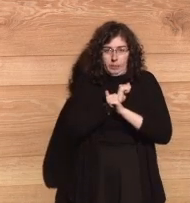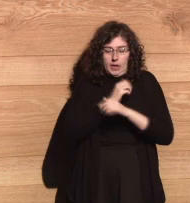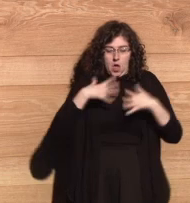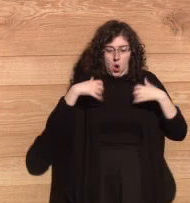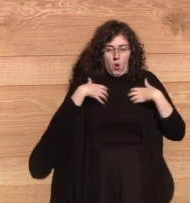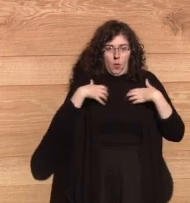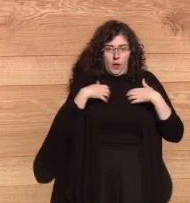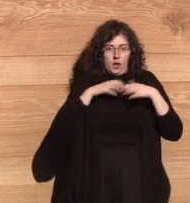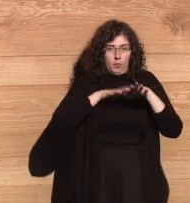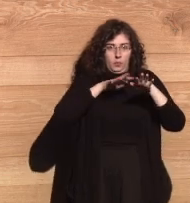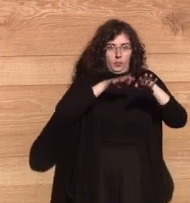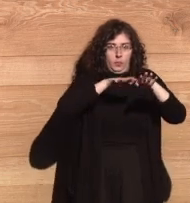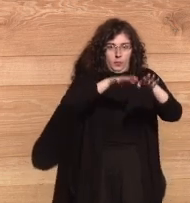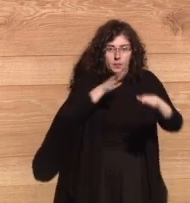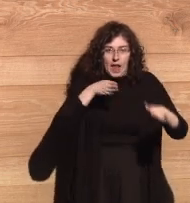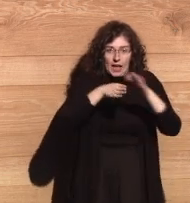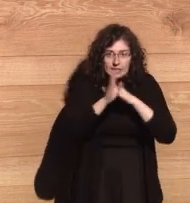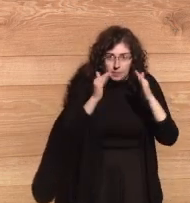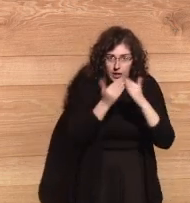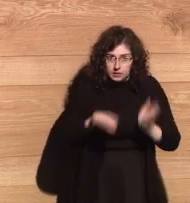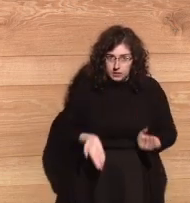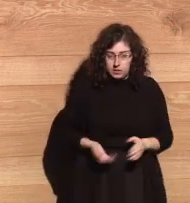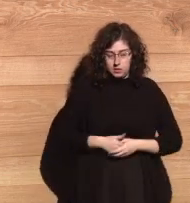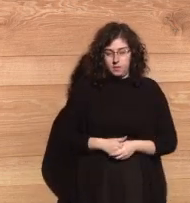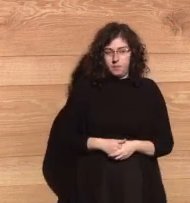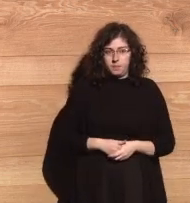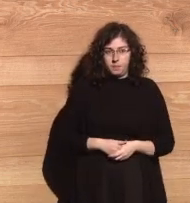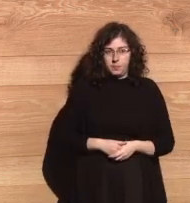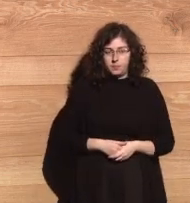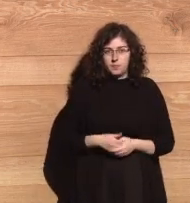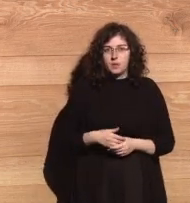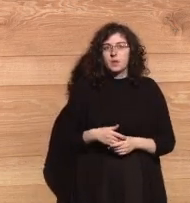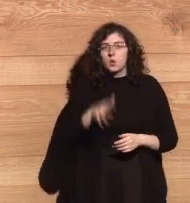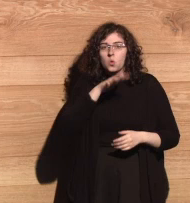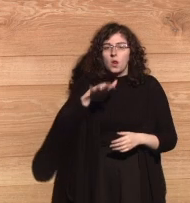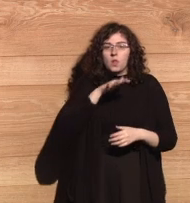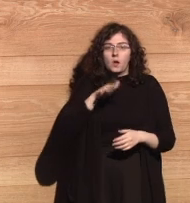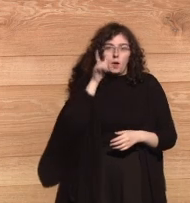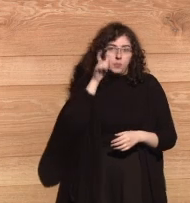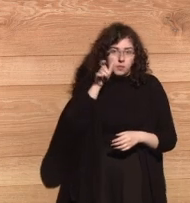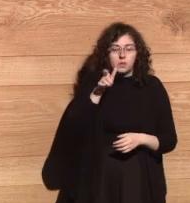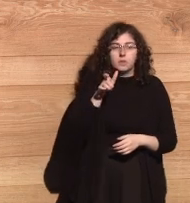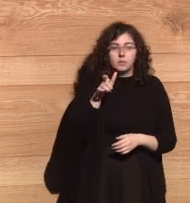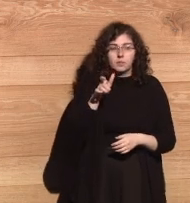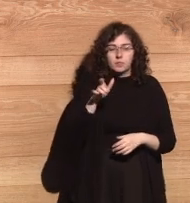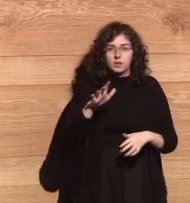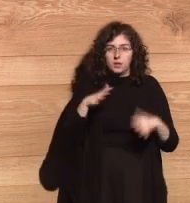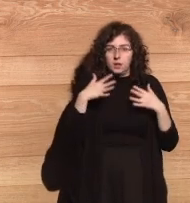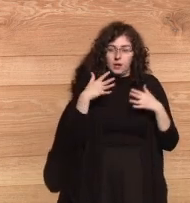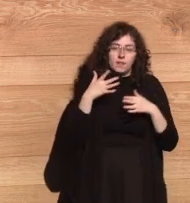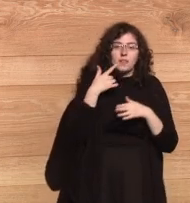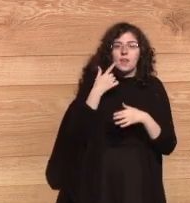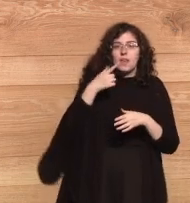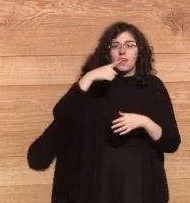entrar en mi casa, vamos. Entonces, es una zona galguera y de repente... Empieza a ver